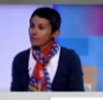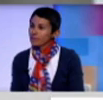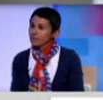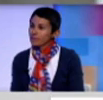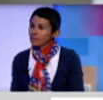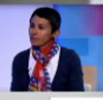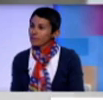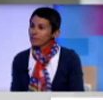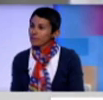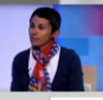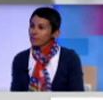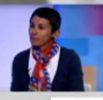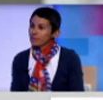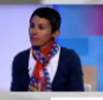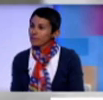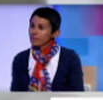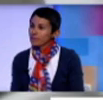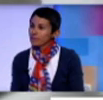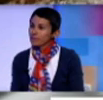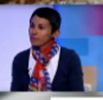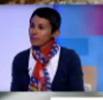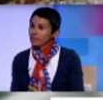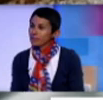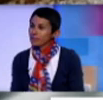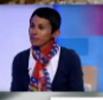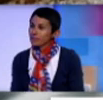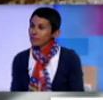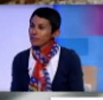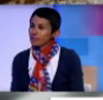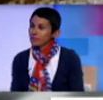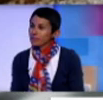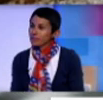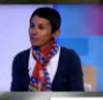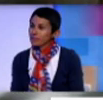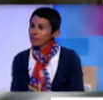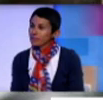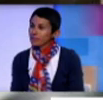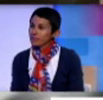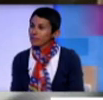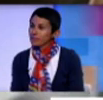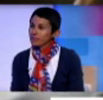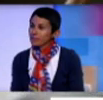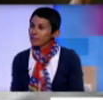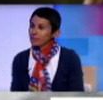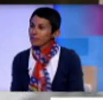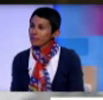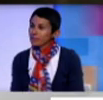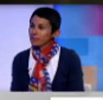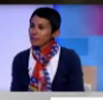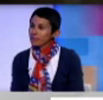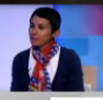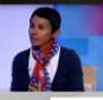lo abandono. Eso hay que pensárselo una y mil veces. Ahora bien, cuando se está seguro, cuando incluso se han pensado todo lo que son los